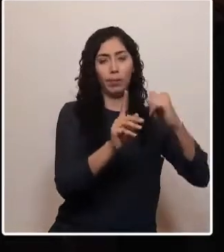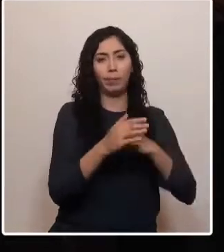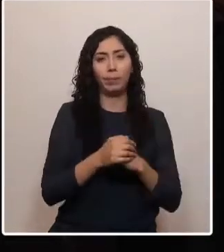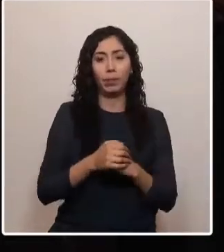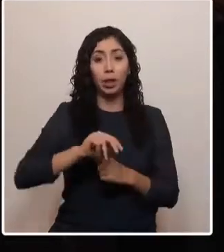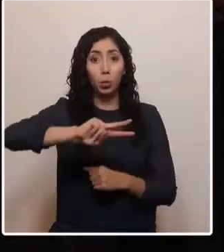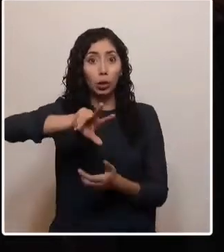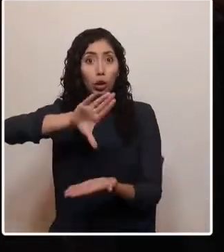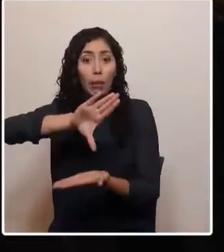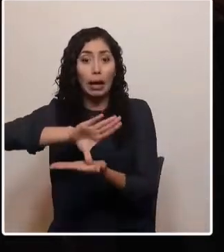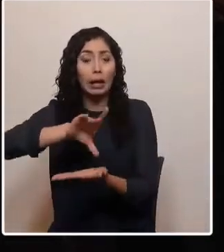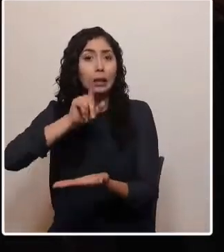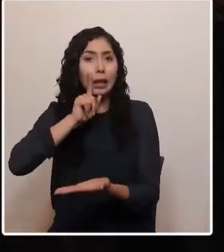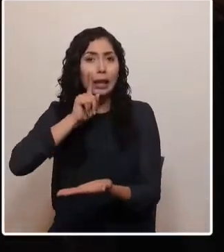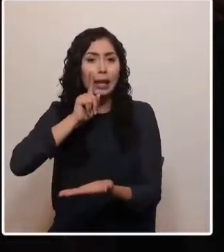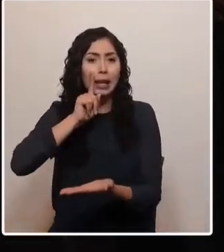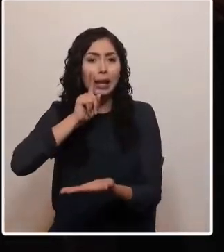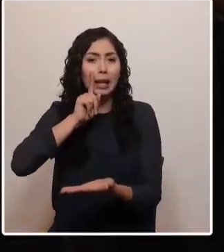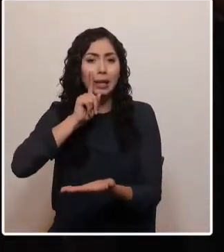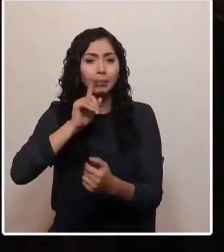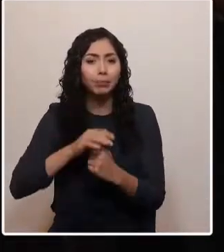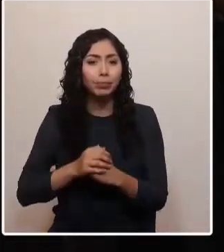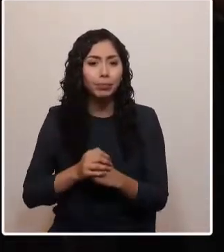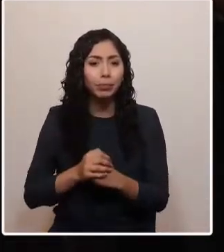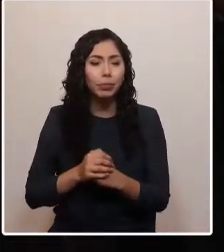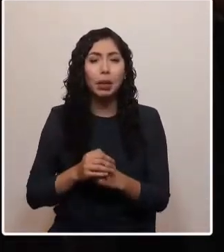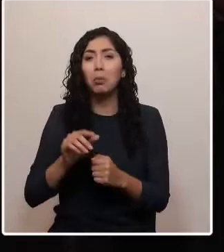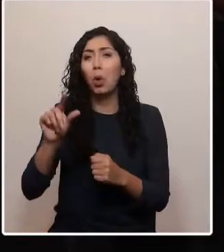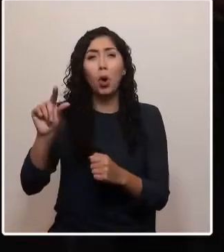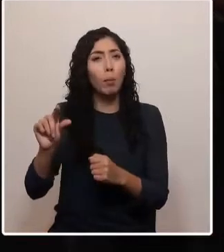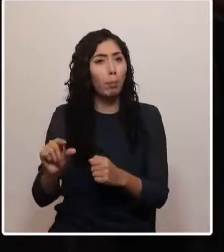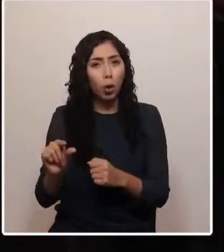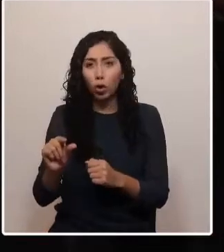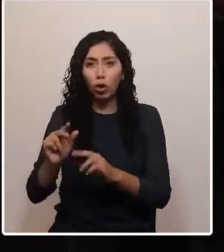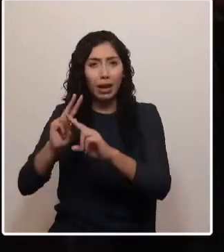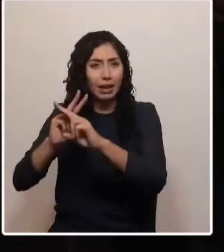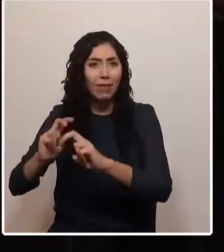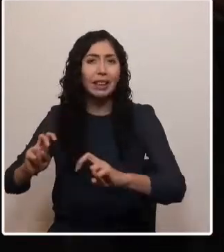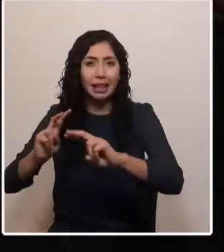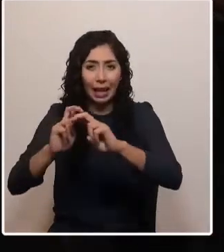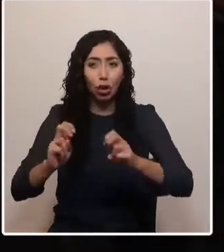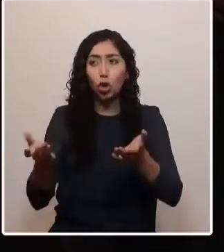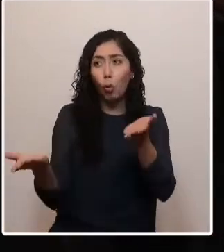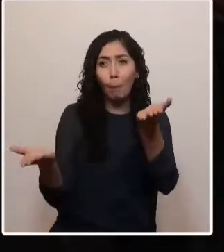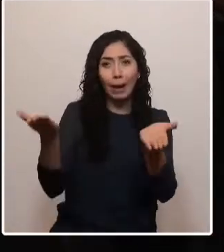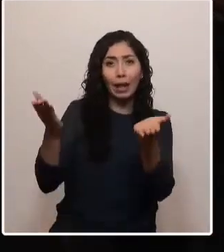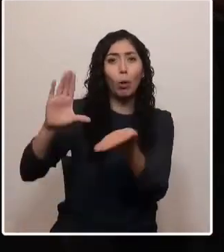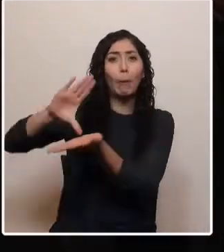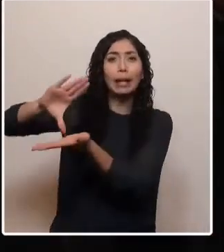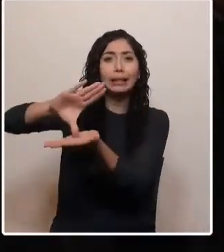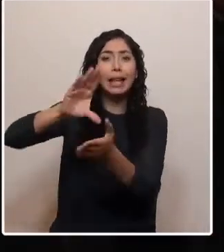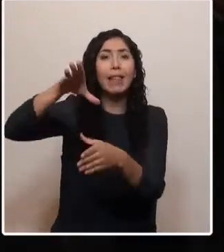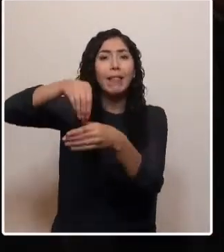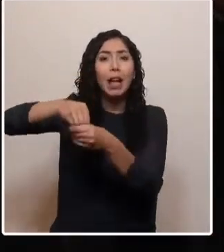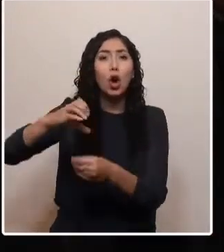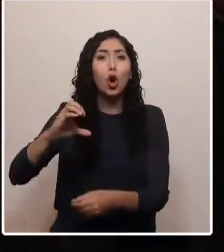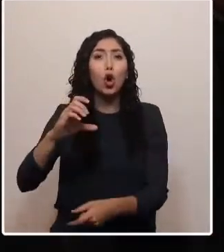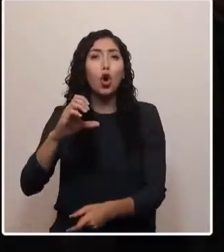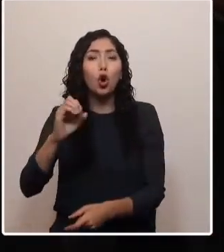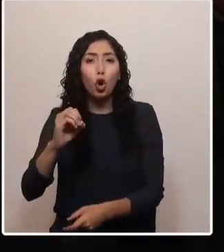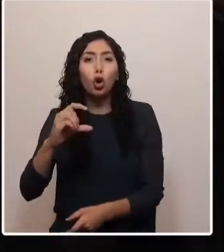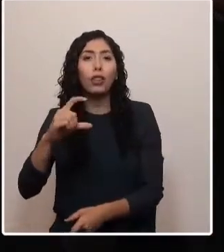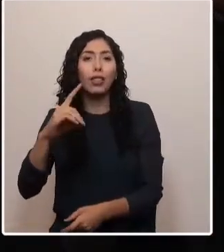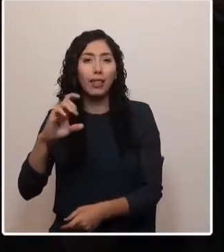veces menos investigadores e investigadoras por millón de habitantes que el promedio de los países de la OCDE. La inversión que